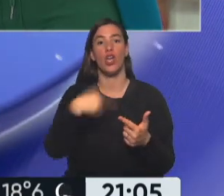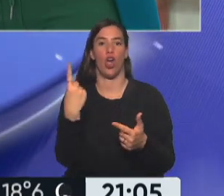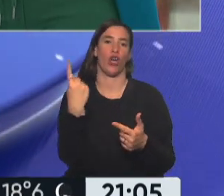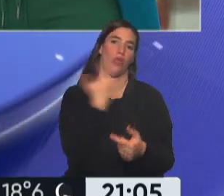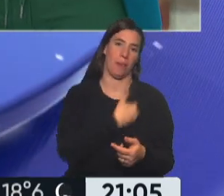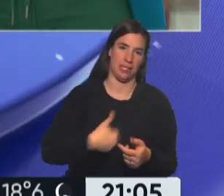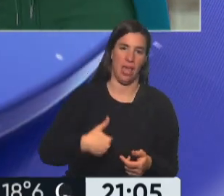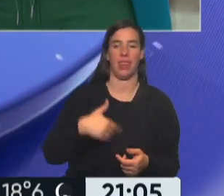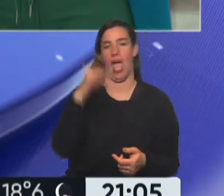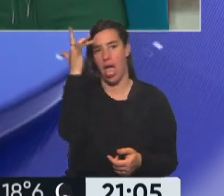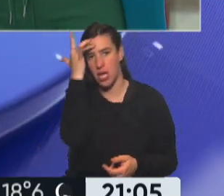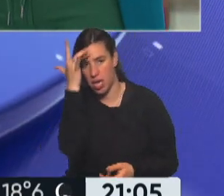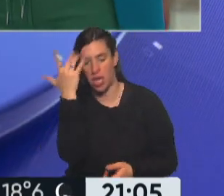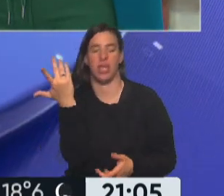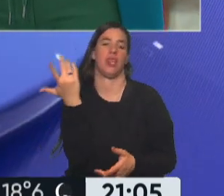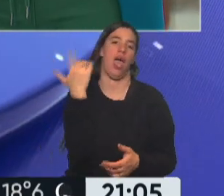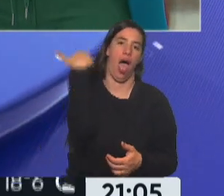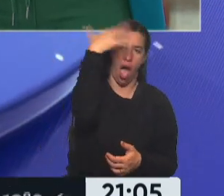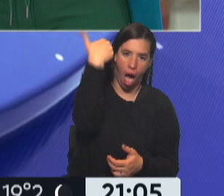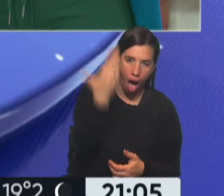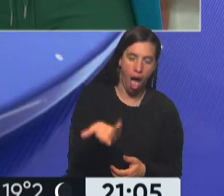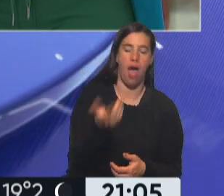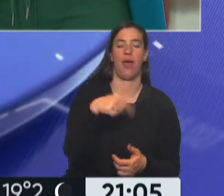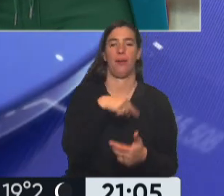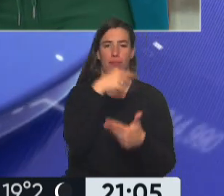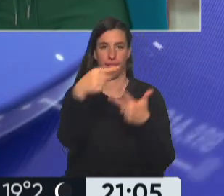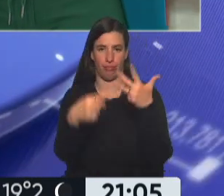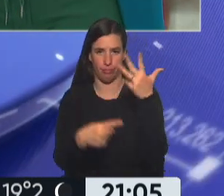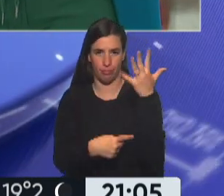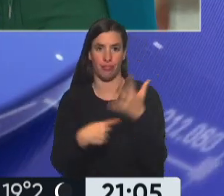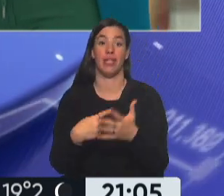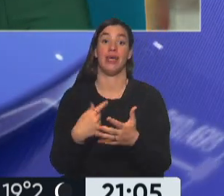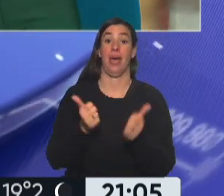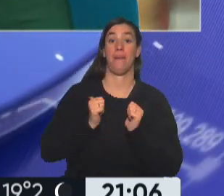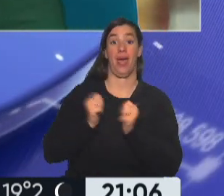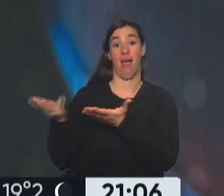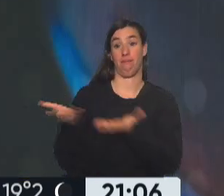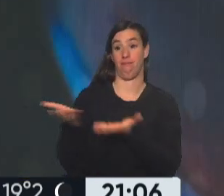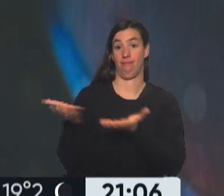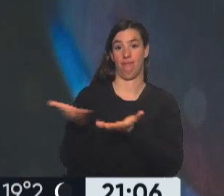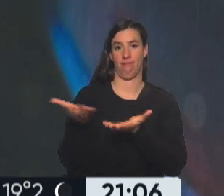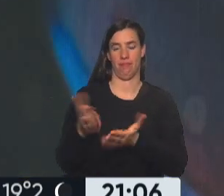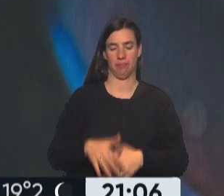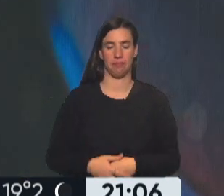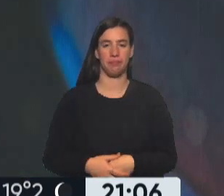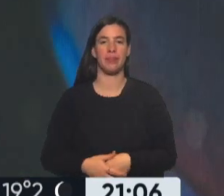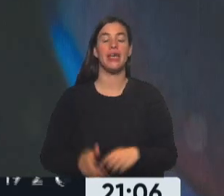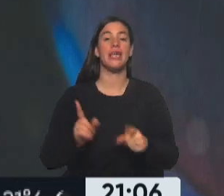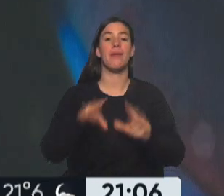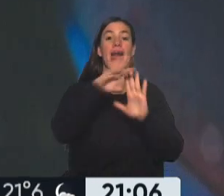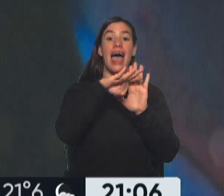de India, de Emiratos Árabes Unidos, que se espera que también asistan a esta cumbre. Y en esta agenda también va a haber